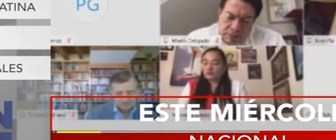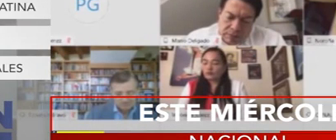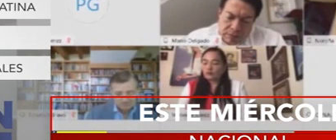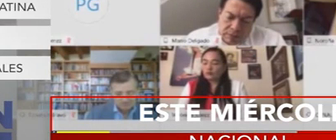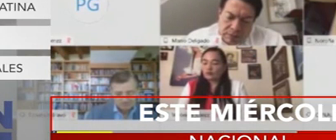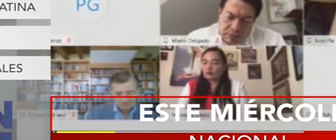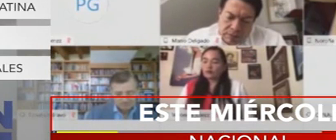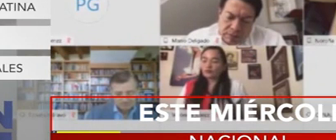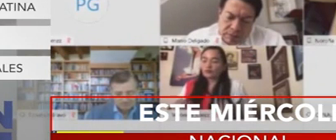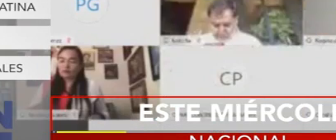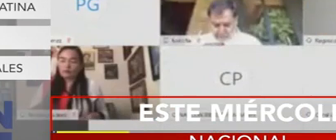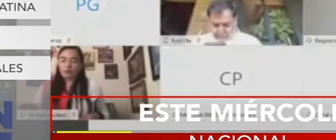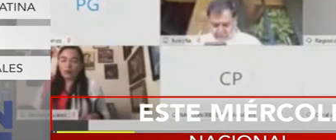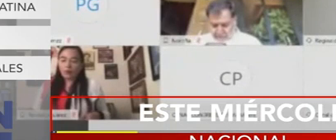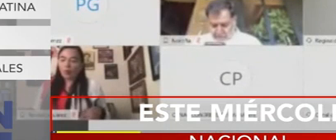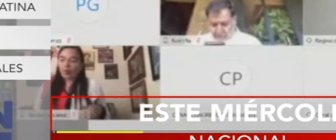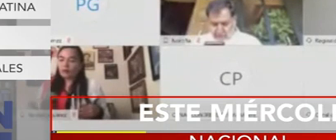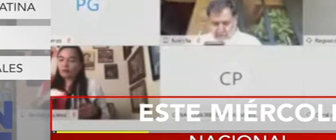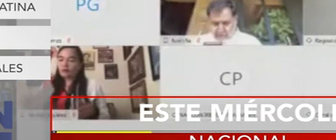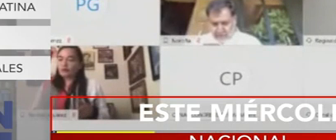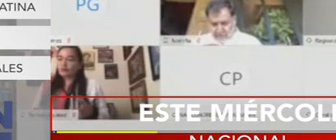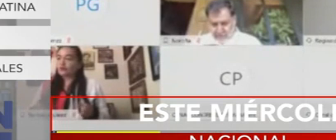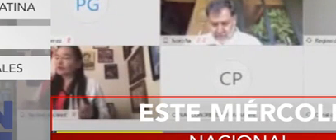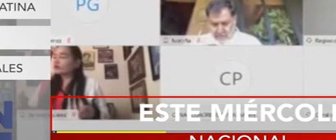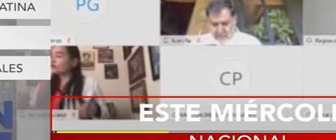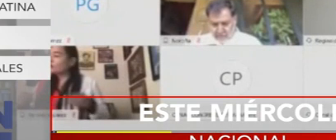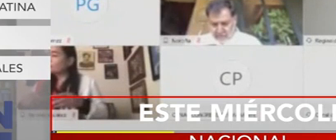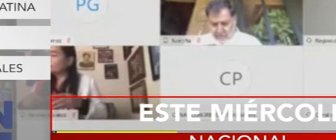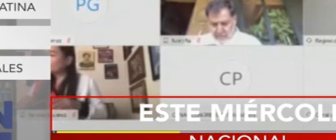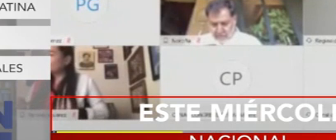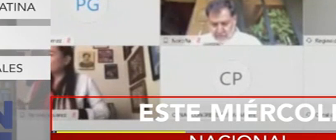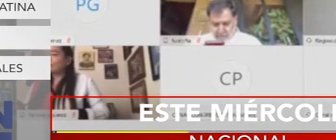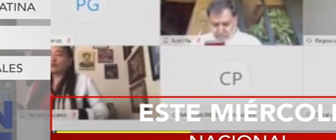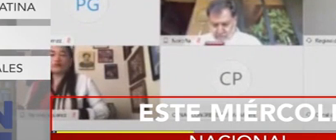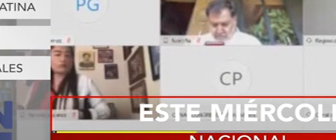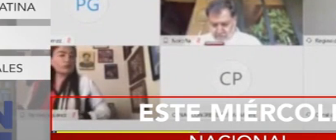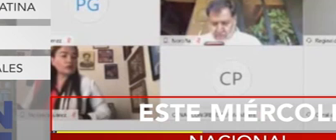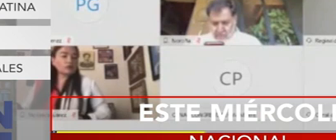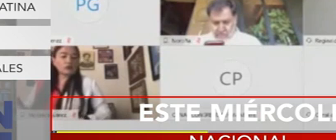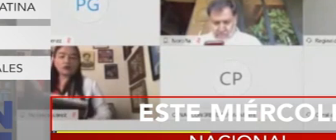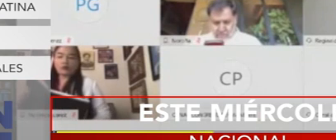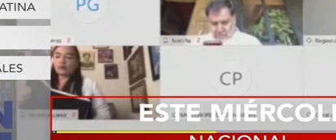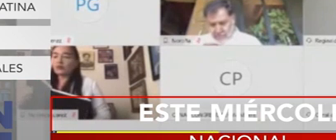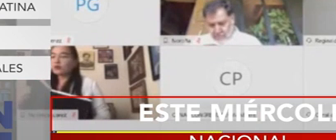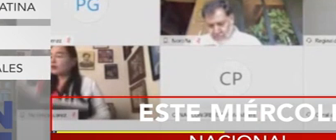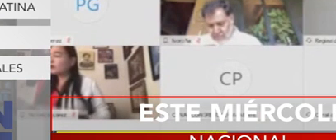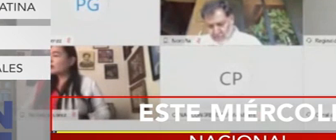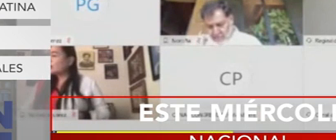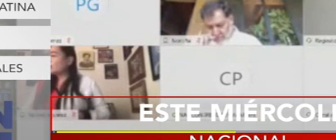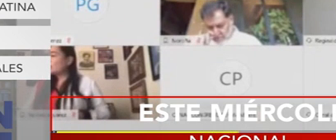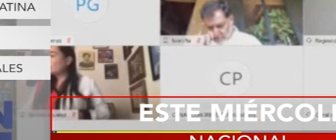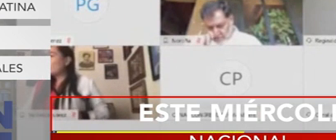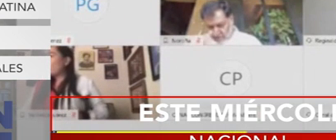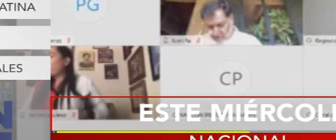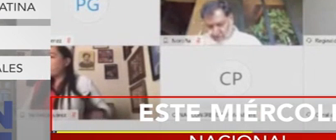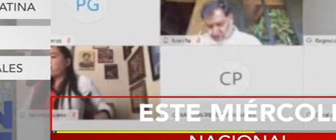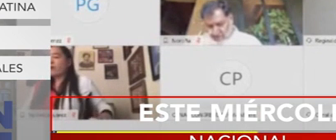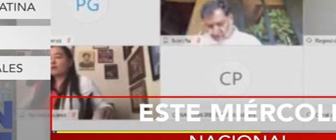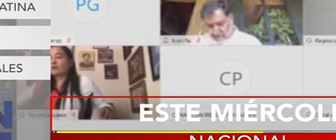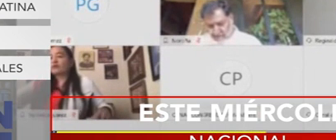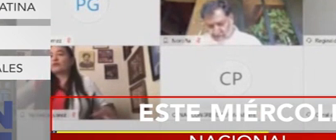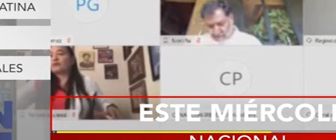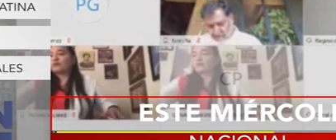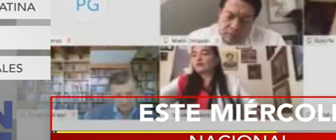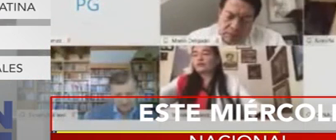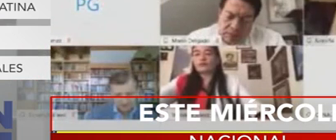los diputados elegirán a los 4 nuevos consejeros del INE. La aprobación del pleno deberá alcanzarse por mayoría calificada, compuesta por las